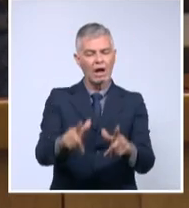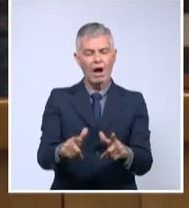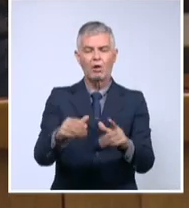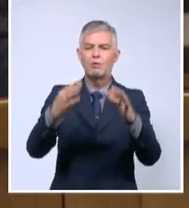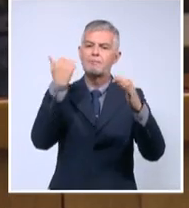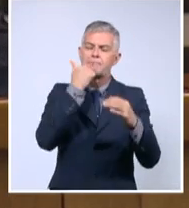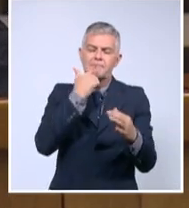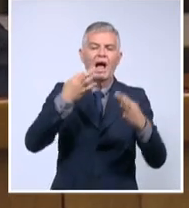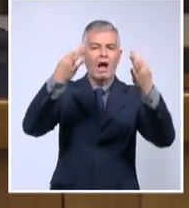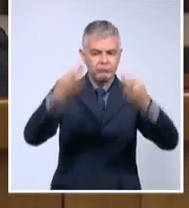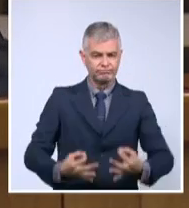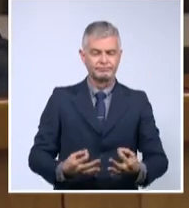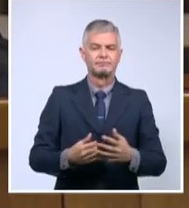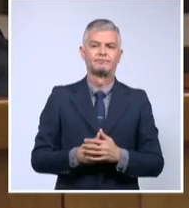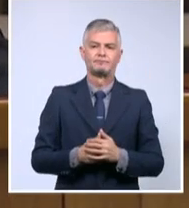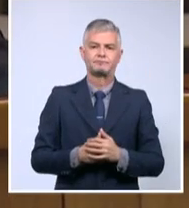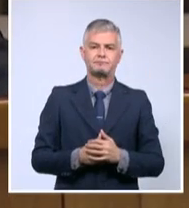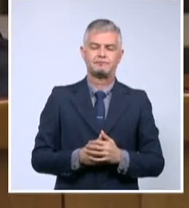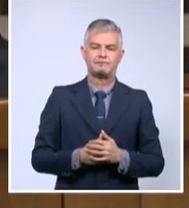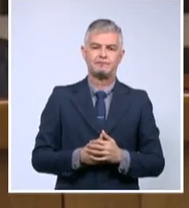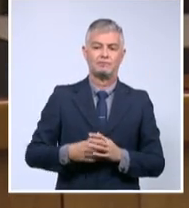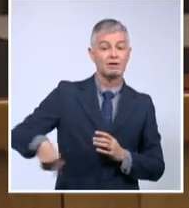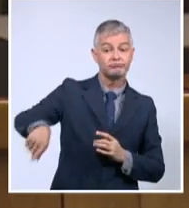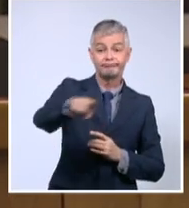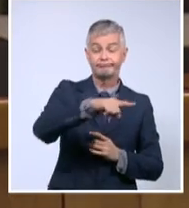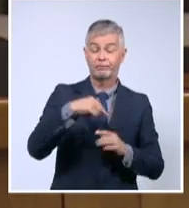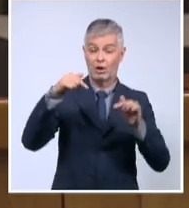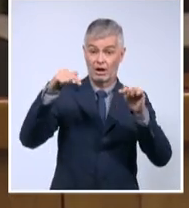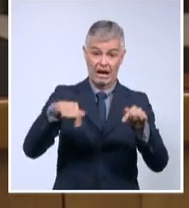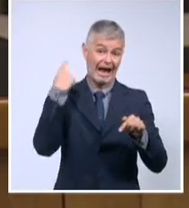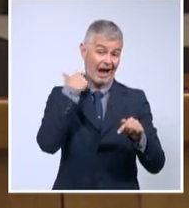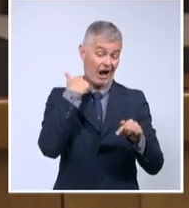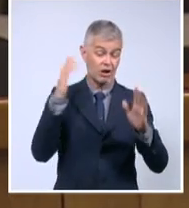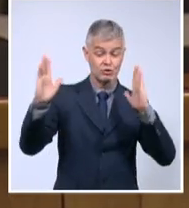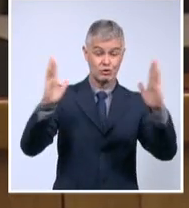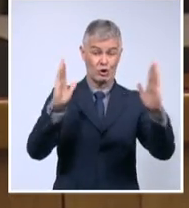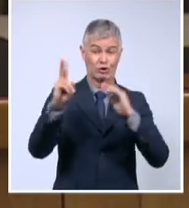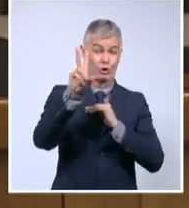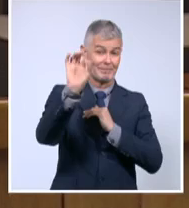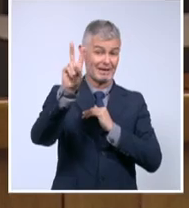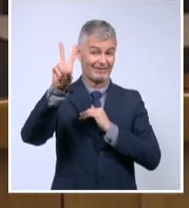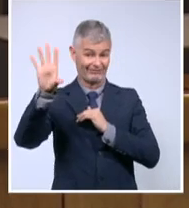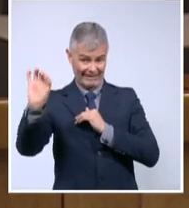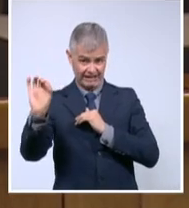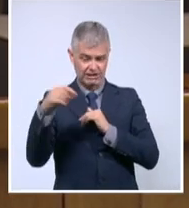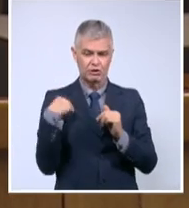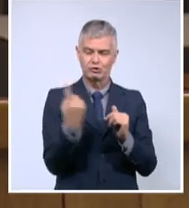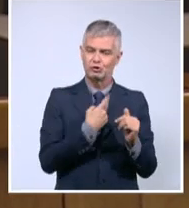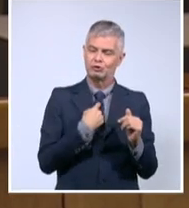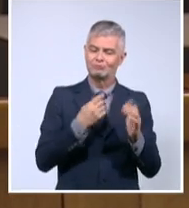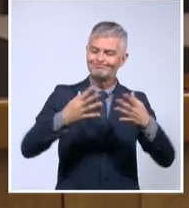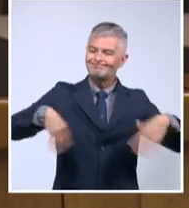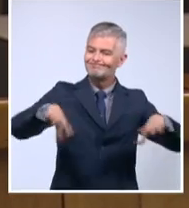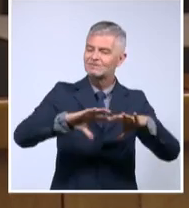justos. Compatriotas, en el año 2020 enfrentamos condiciones